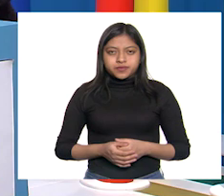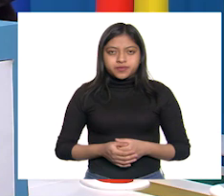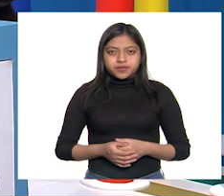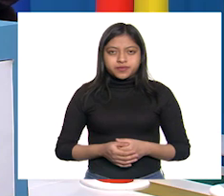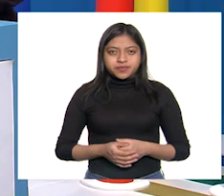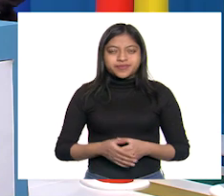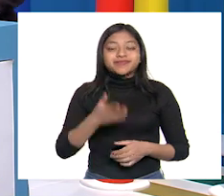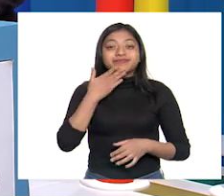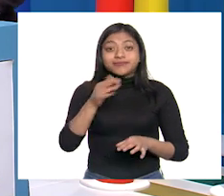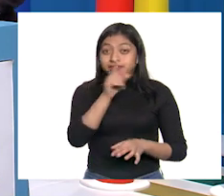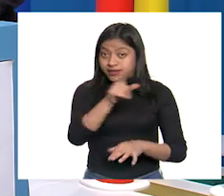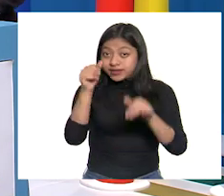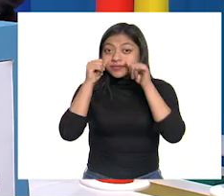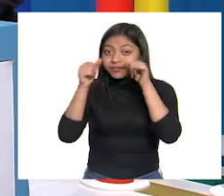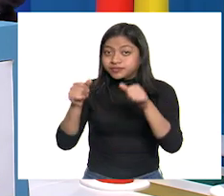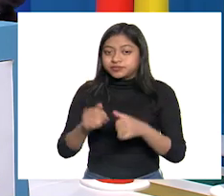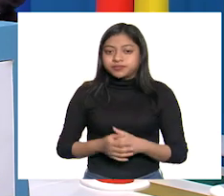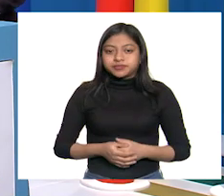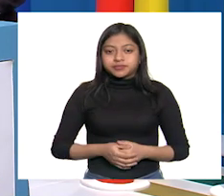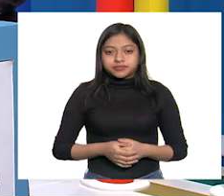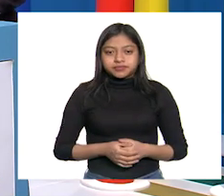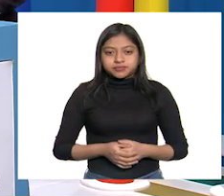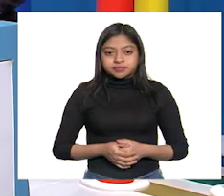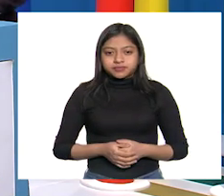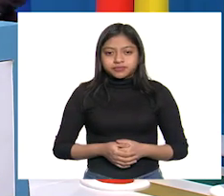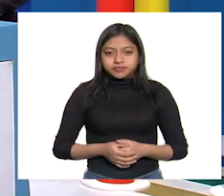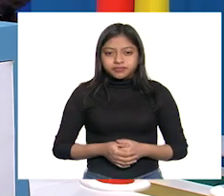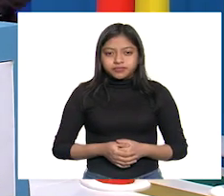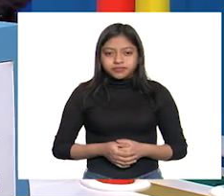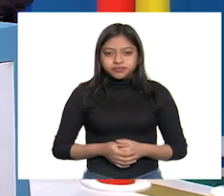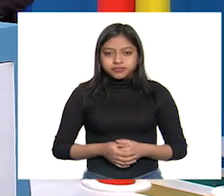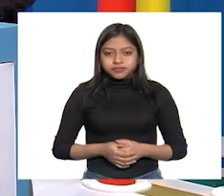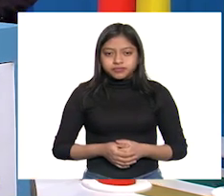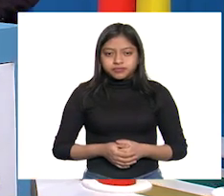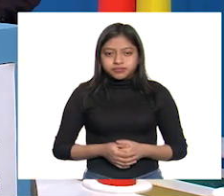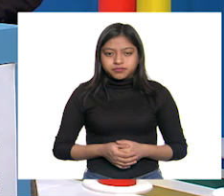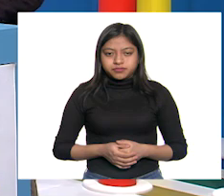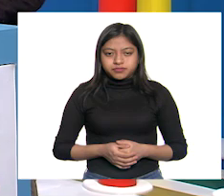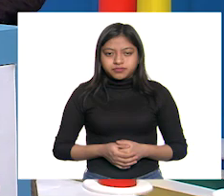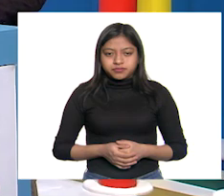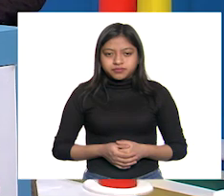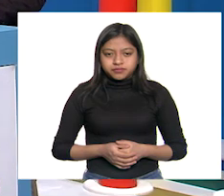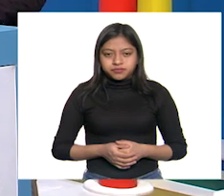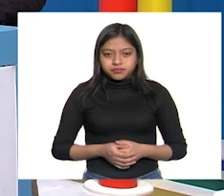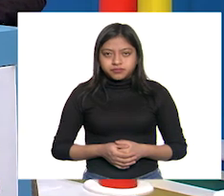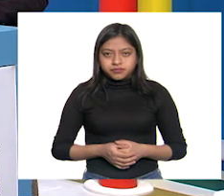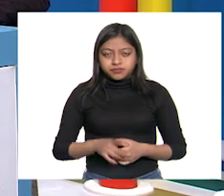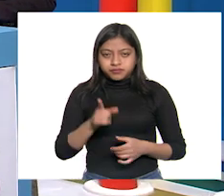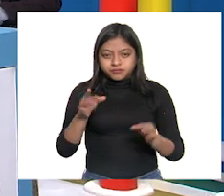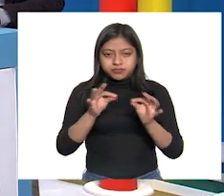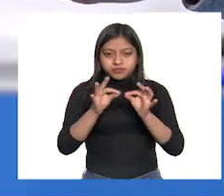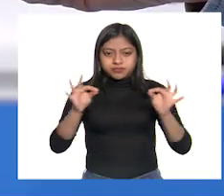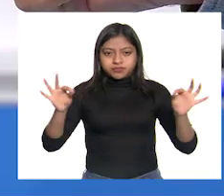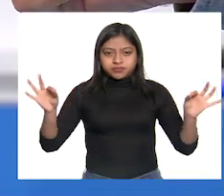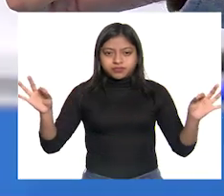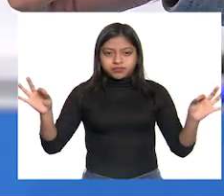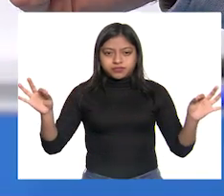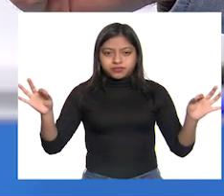Bueno, Y aquí tenemos fíjense que muy estirarla bien. un poquito más porque ahora sí. Exactamente. ¿Qué pasa si Vamos la a estirarla. estiramos?